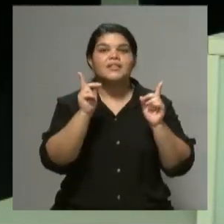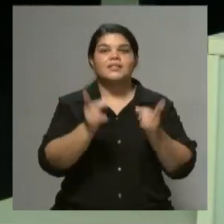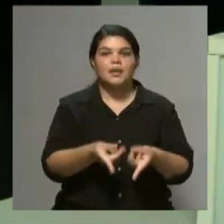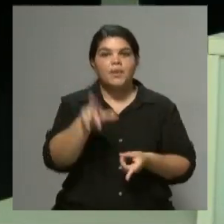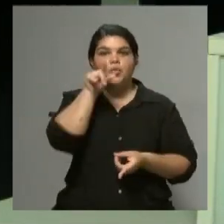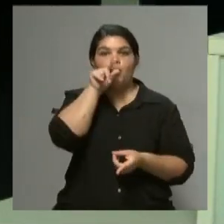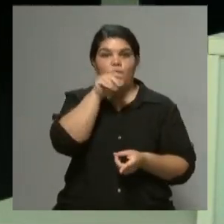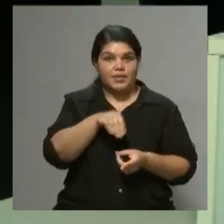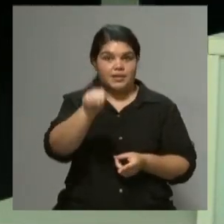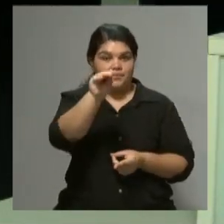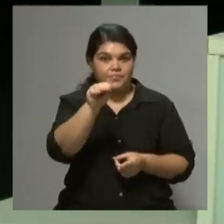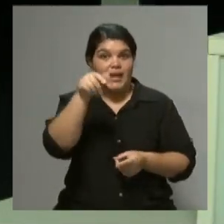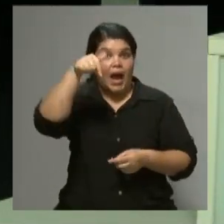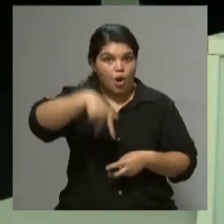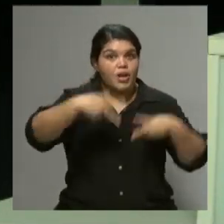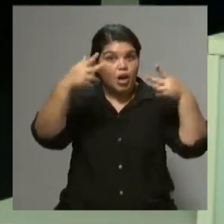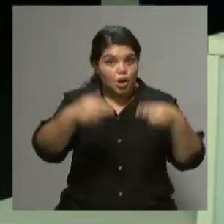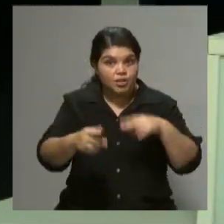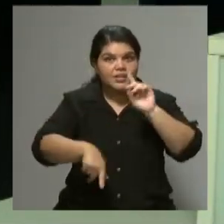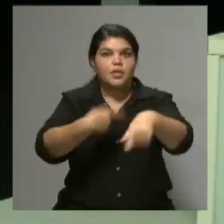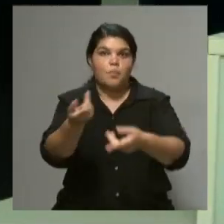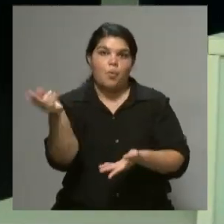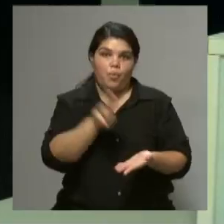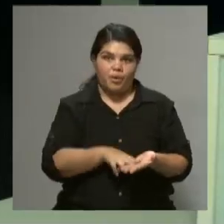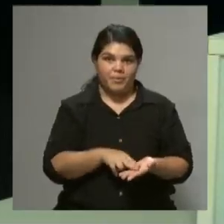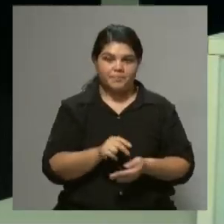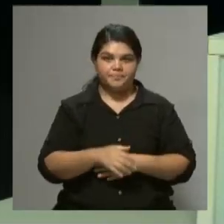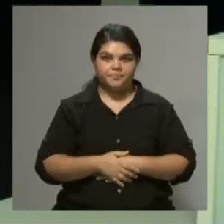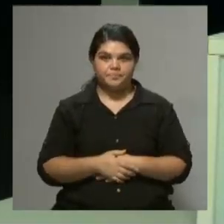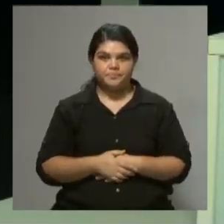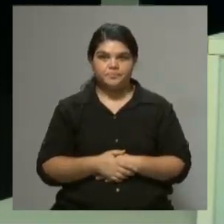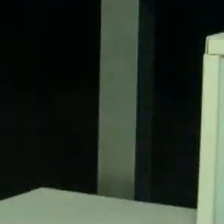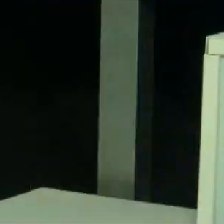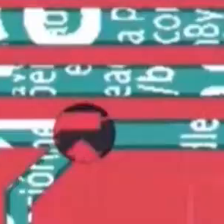muy interesantes. Vamos a un corte, enseguida regresamos.